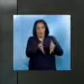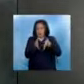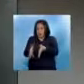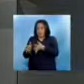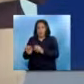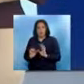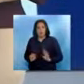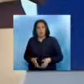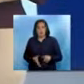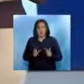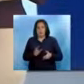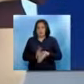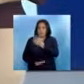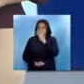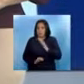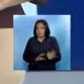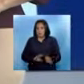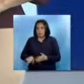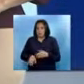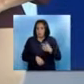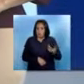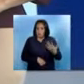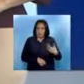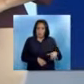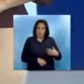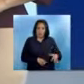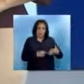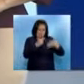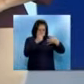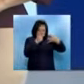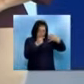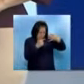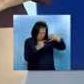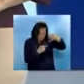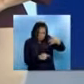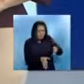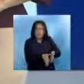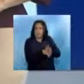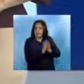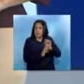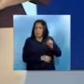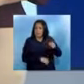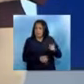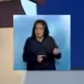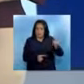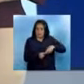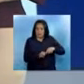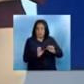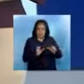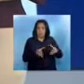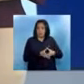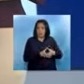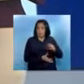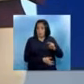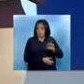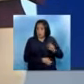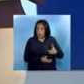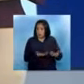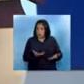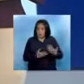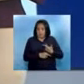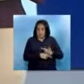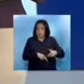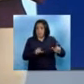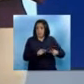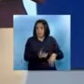víctimas. Pese a que tiene un amplio prontuario, un peligroso delincuente perteneciente al clan de los Nole podría salir en libertad en